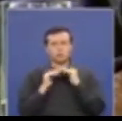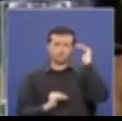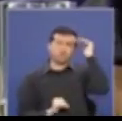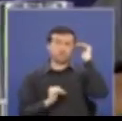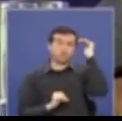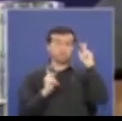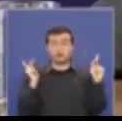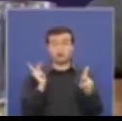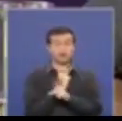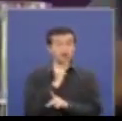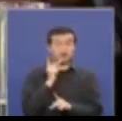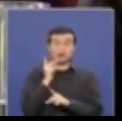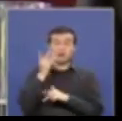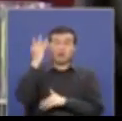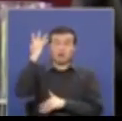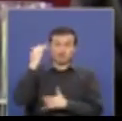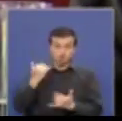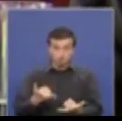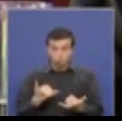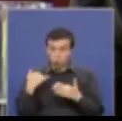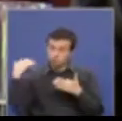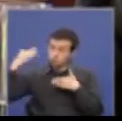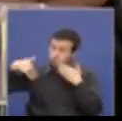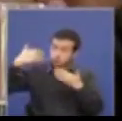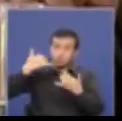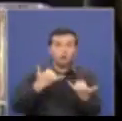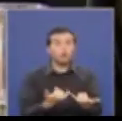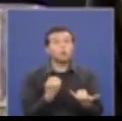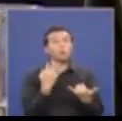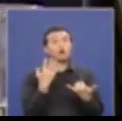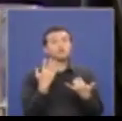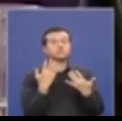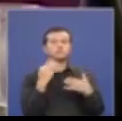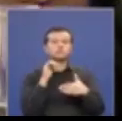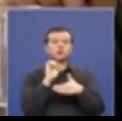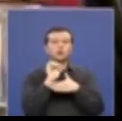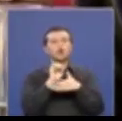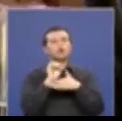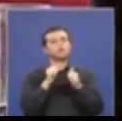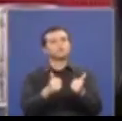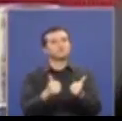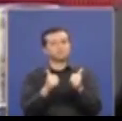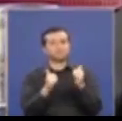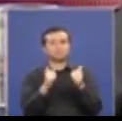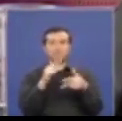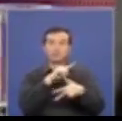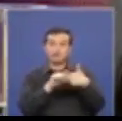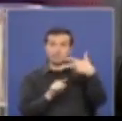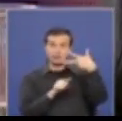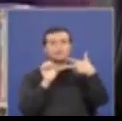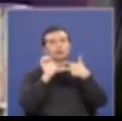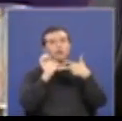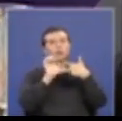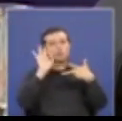desiguales de América Latina. Hoy estamos entre los tres menos desiguales. Entonces, no vamos a permitir que nos